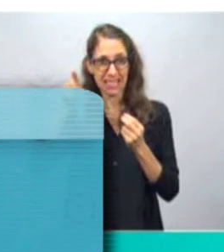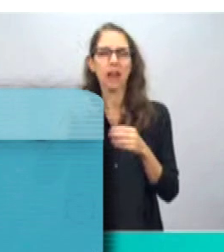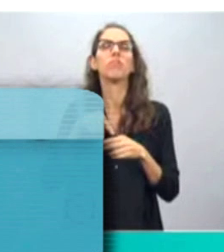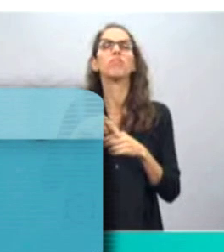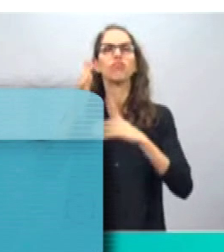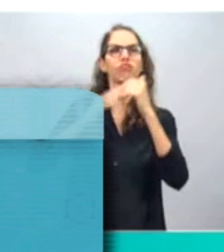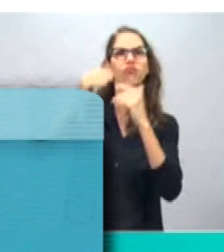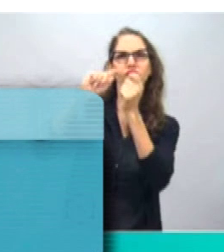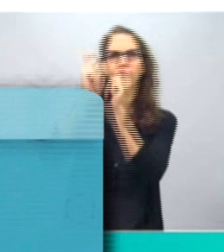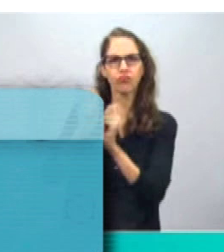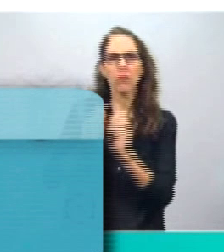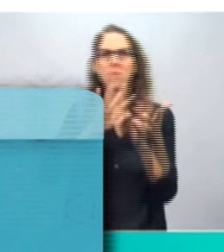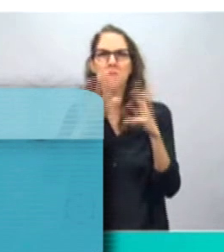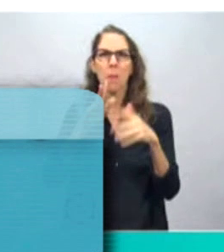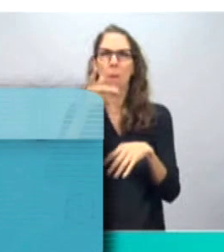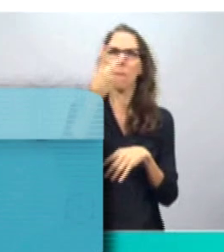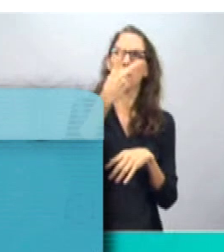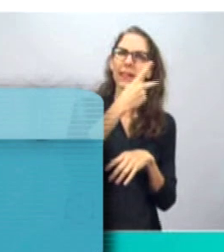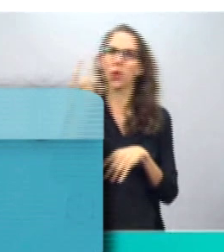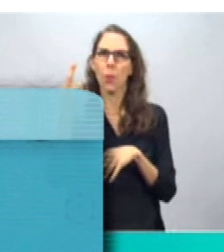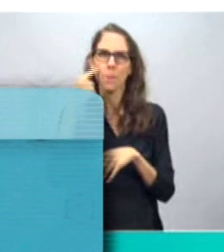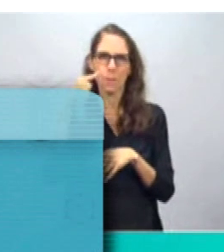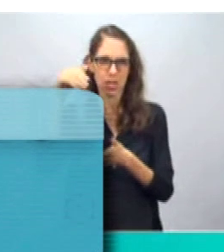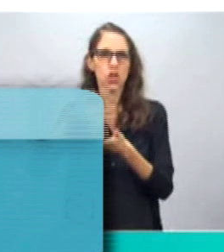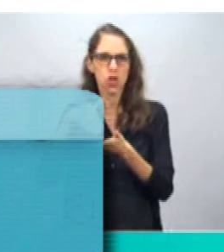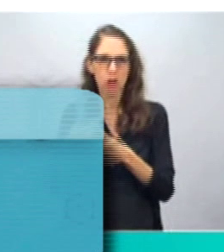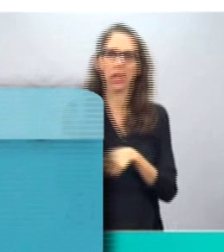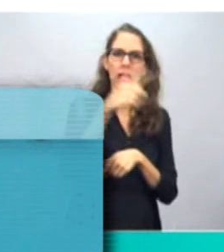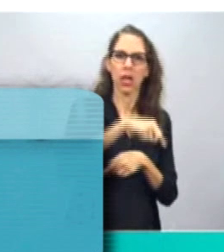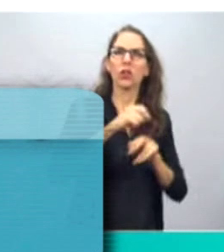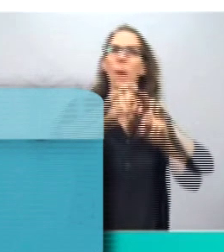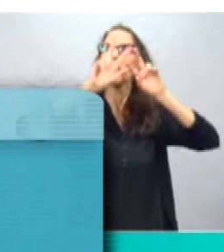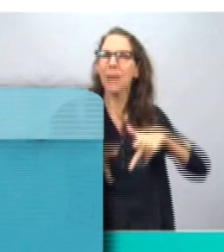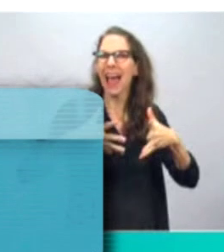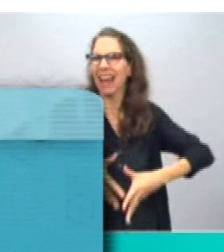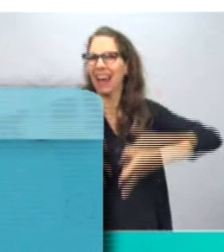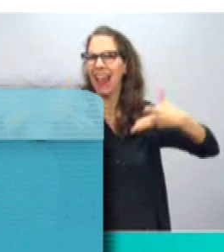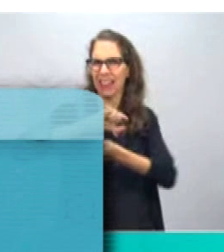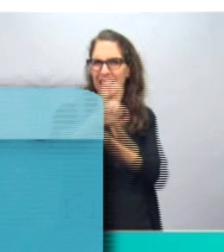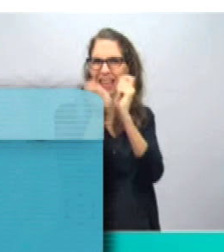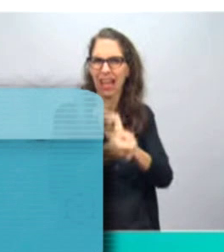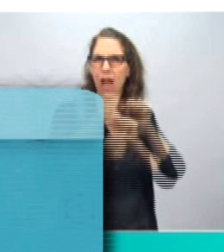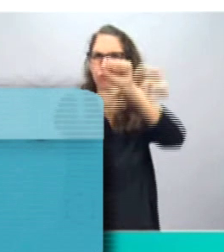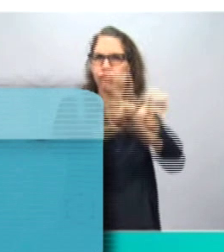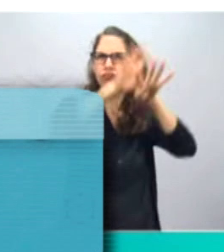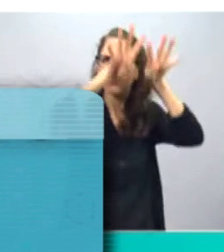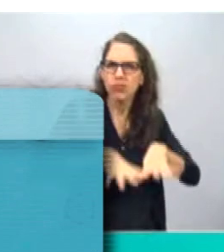por casi 21.000 millones, y también el plan de infraestructura penitenciaria más grande de la historia que habíamos lanzado, del cual se han ejecutado